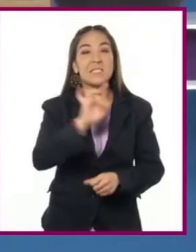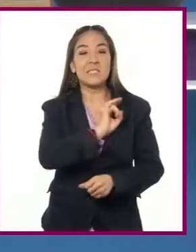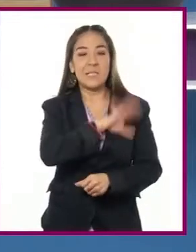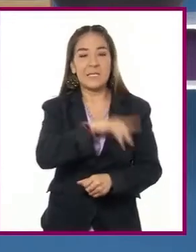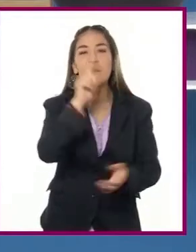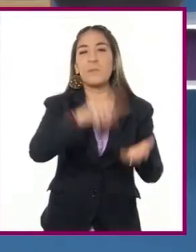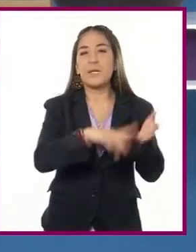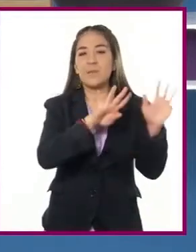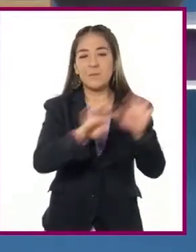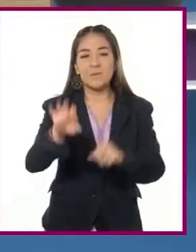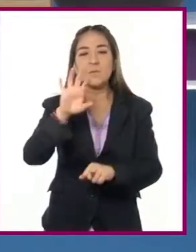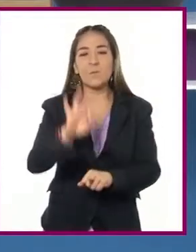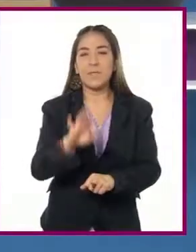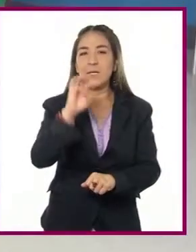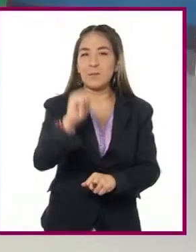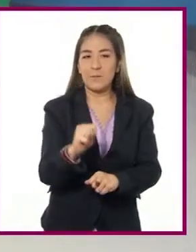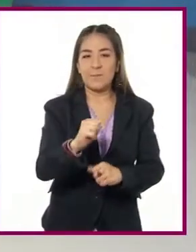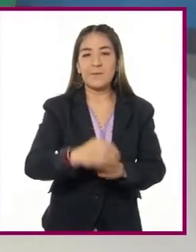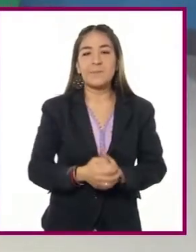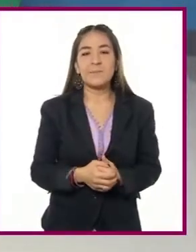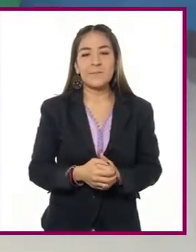en 1949.